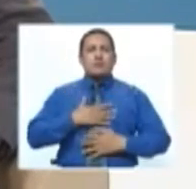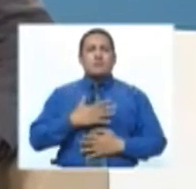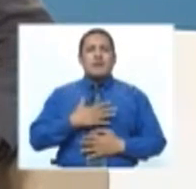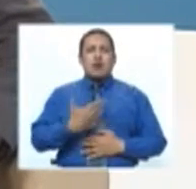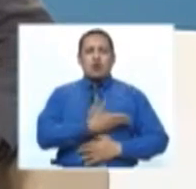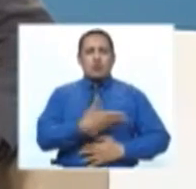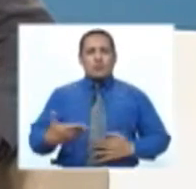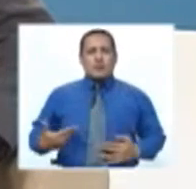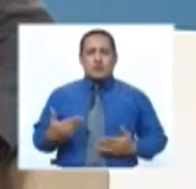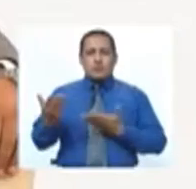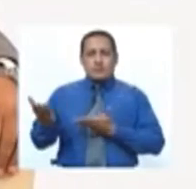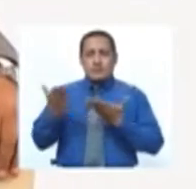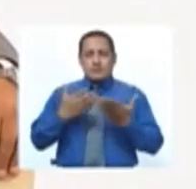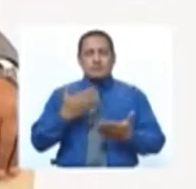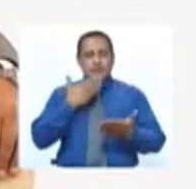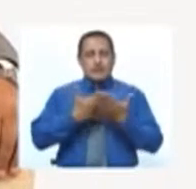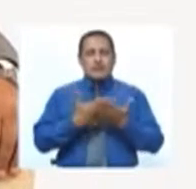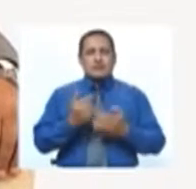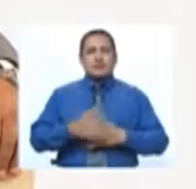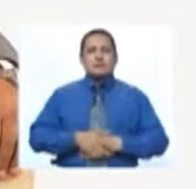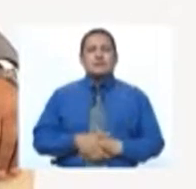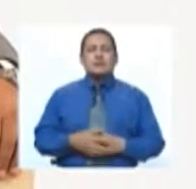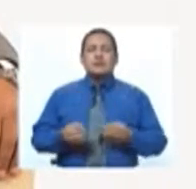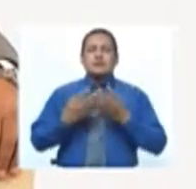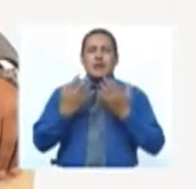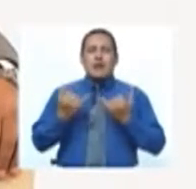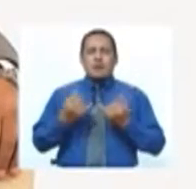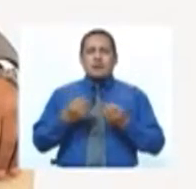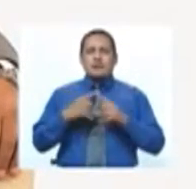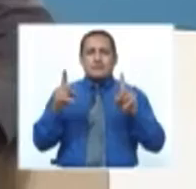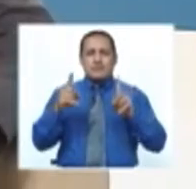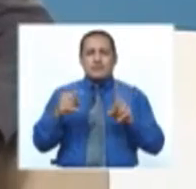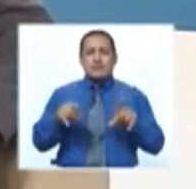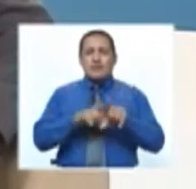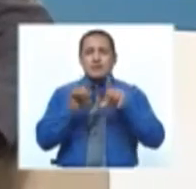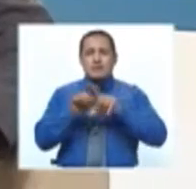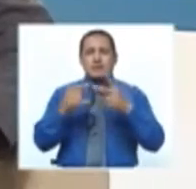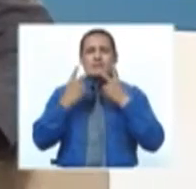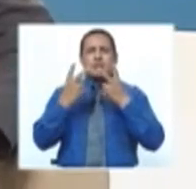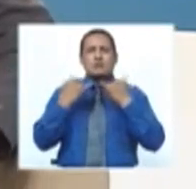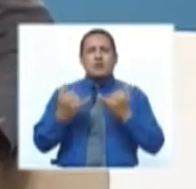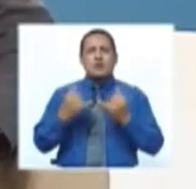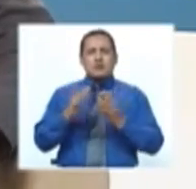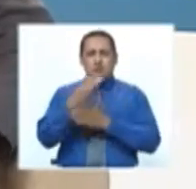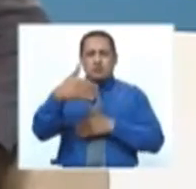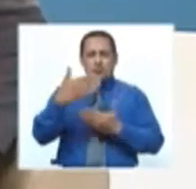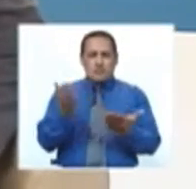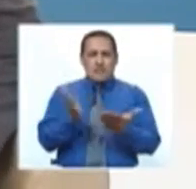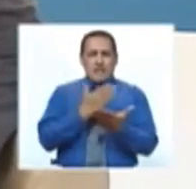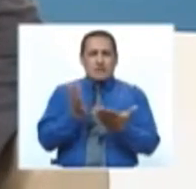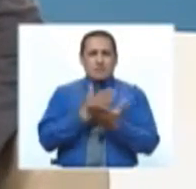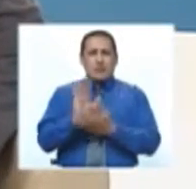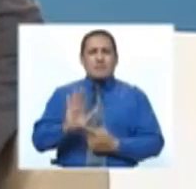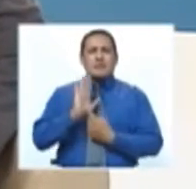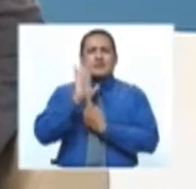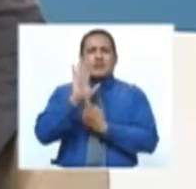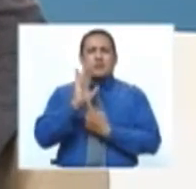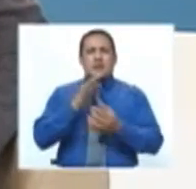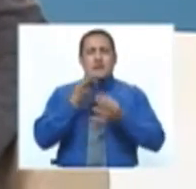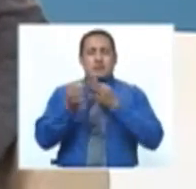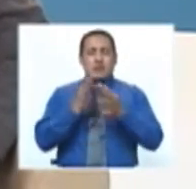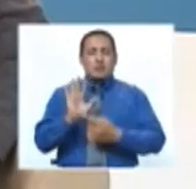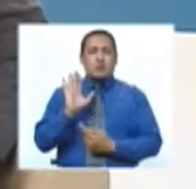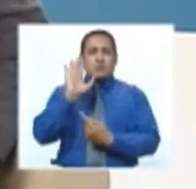estatal. Bienvenido, doctor Jiménez. Gracias, Felipe, por la invitación. Qué ocurrencia, al contrario. Estamos ante un libro que usted ha publicado y que